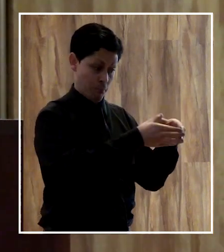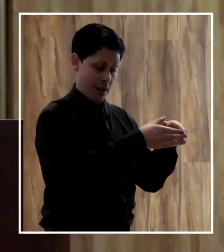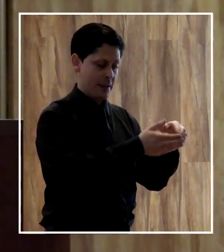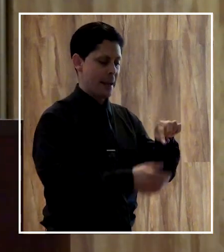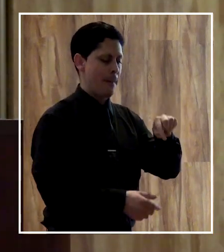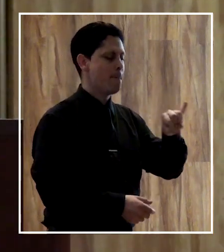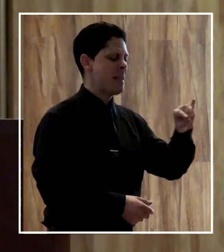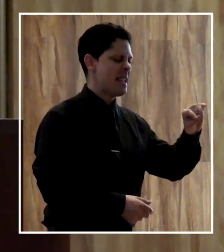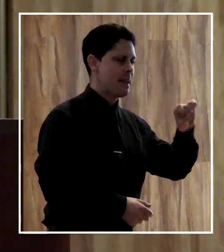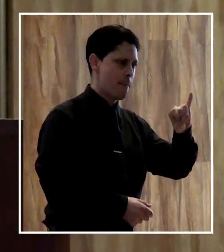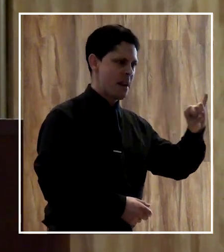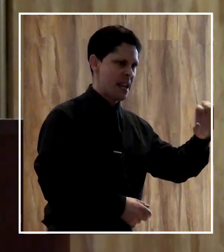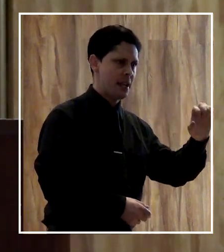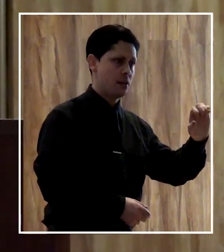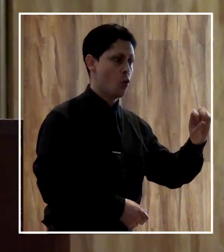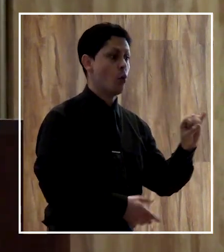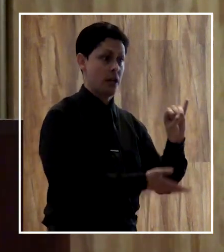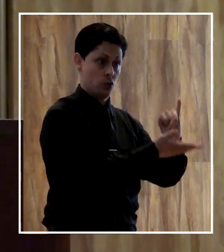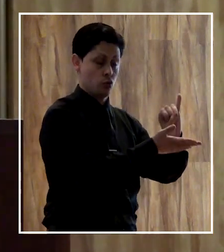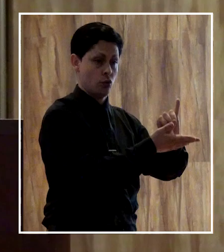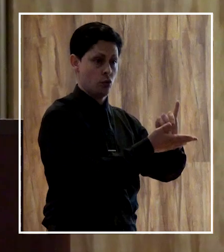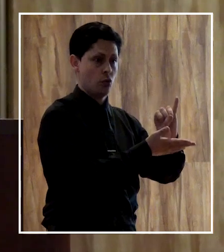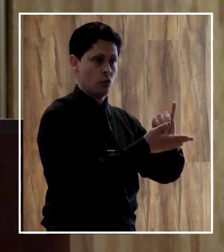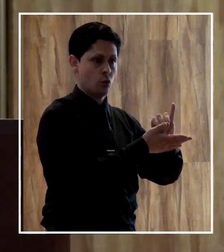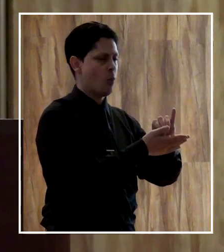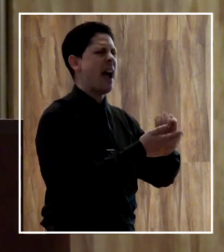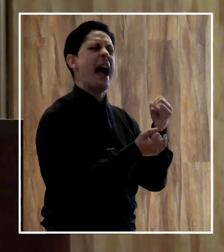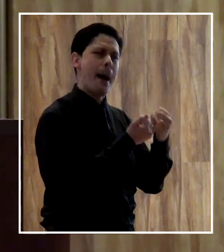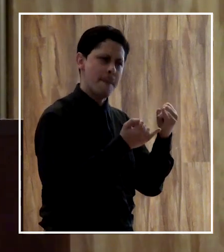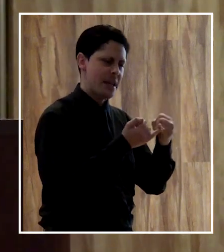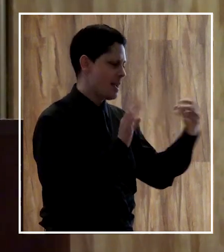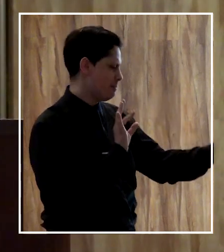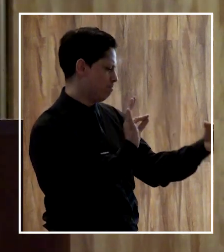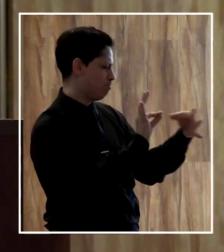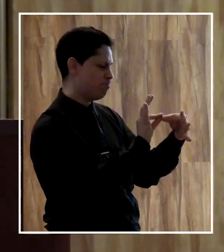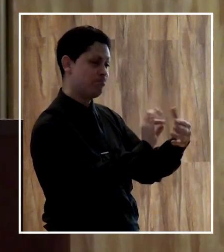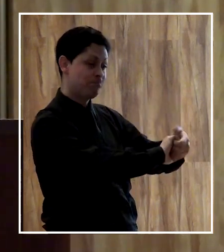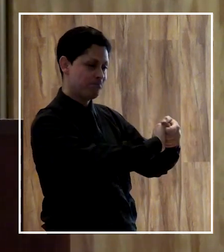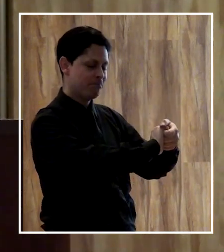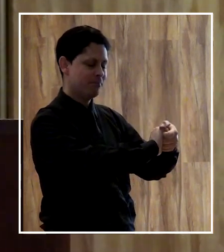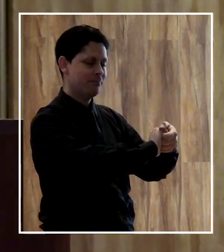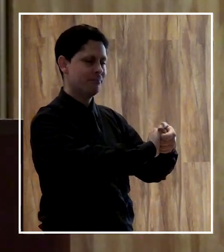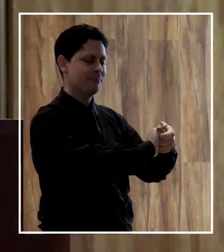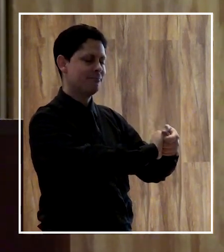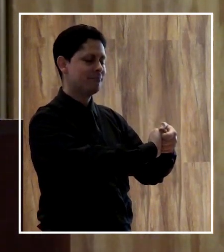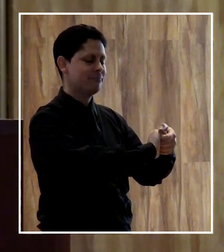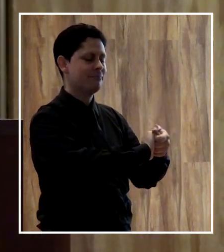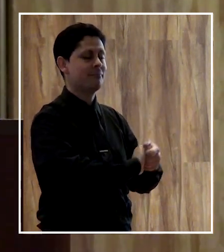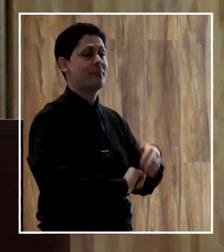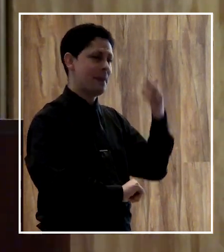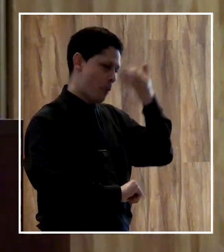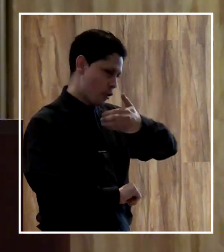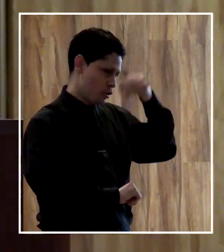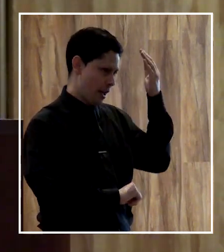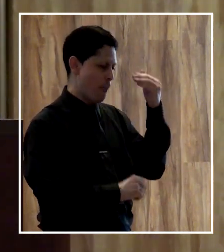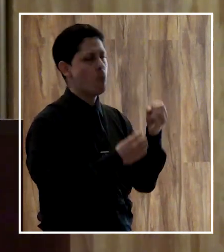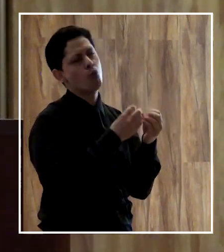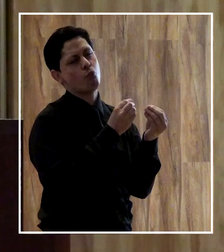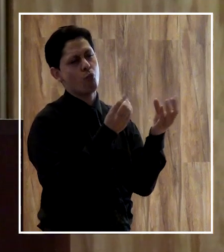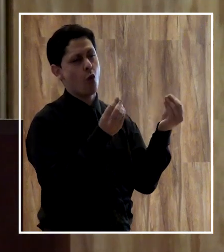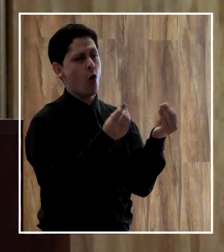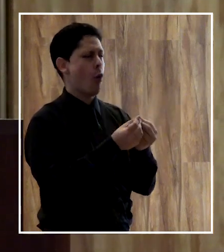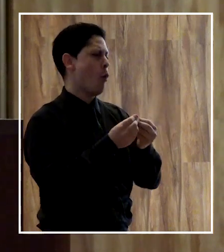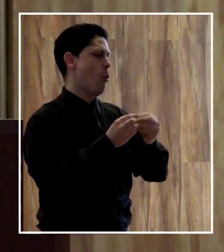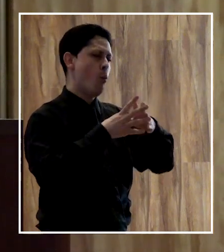PIE, una institución amiga, cercana, cuyos profesionales también, muchos de sus